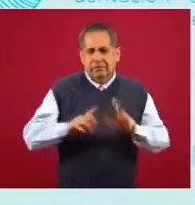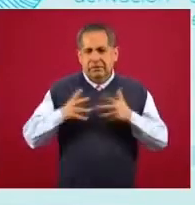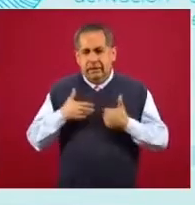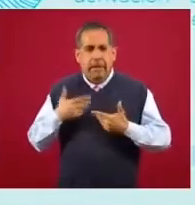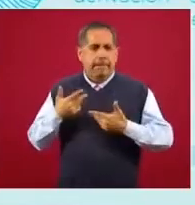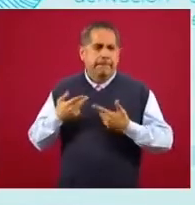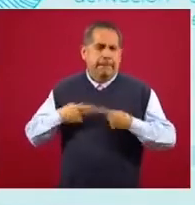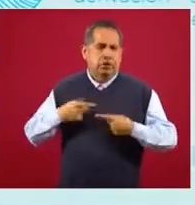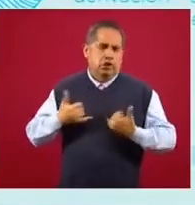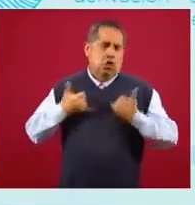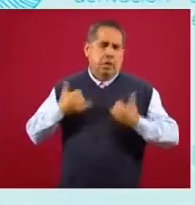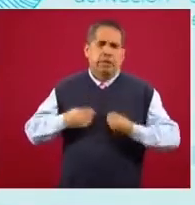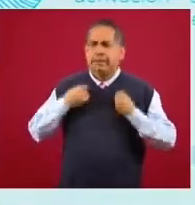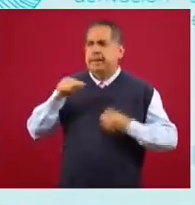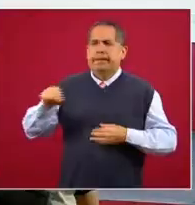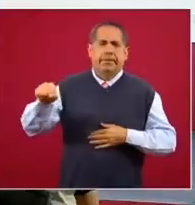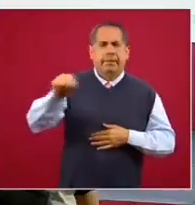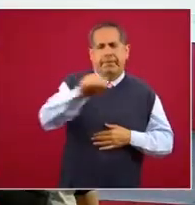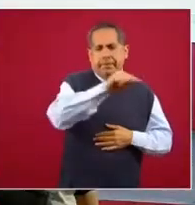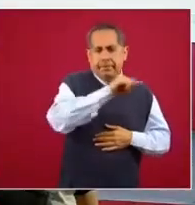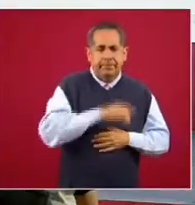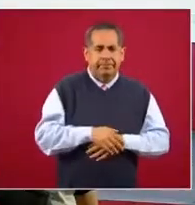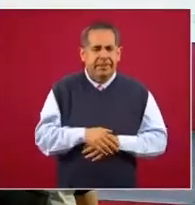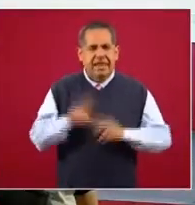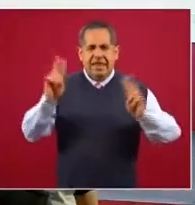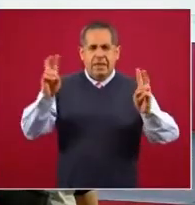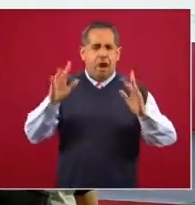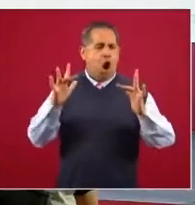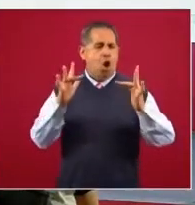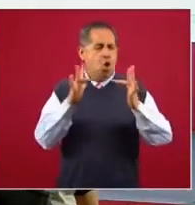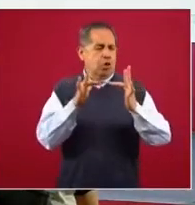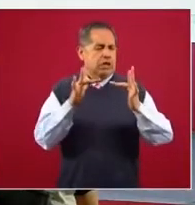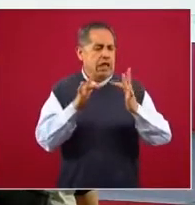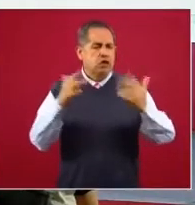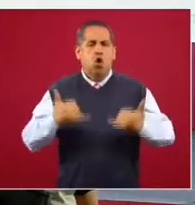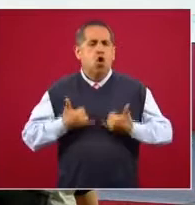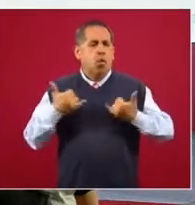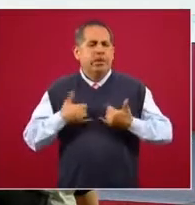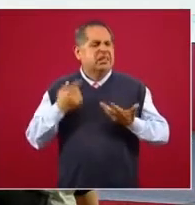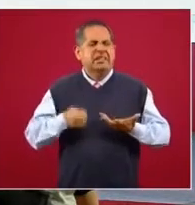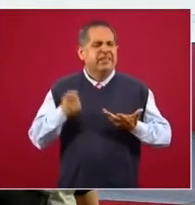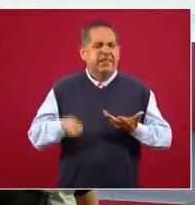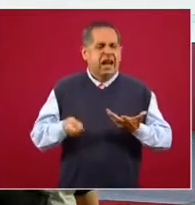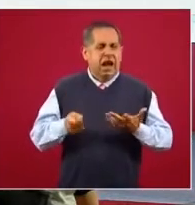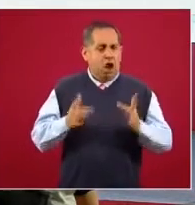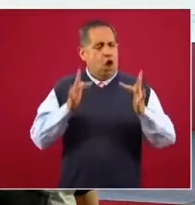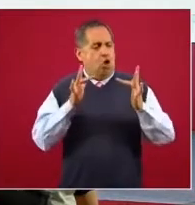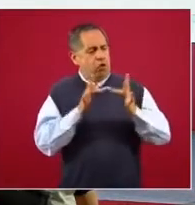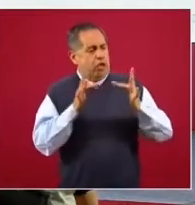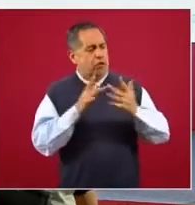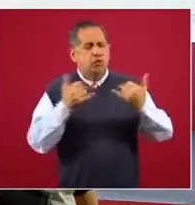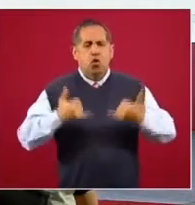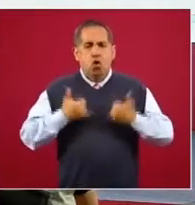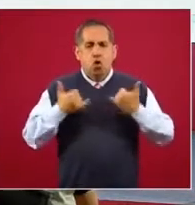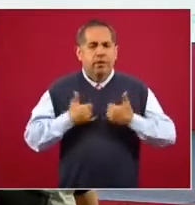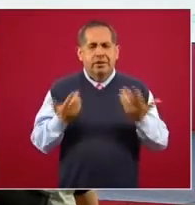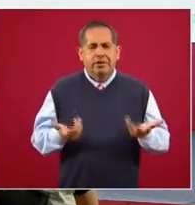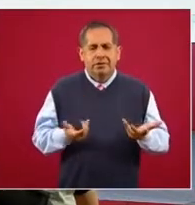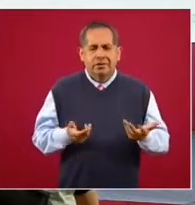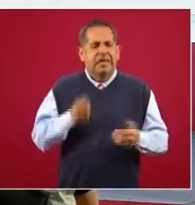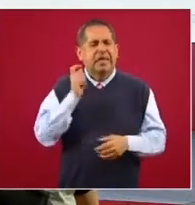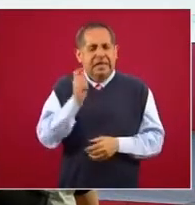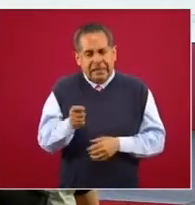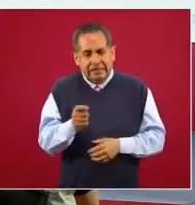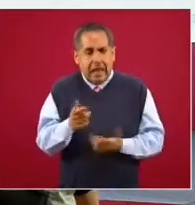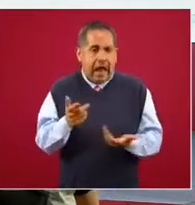desarrollan las personas jóvenes en México. ¿Qué es Contacto Joven? Contacto Joven, Red Nacional de Atención Juvenil,